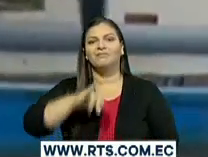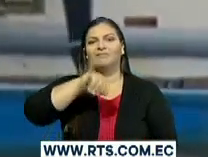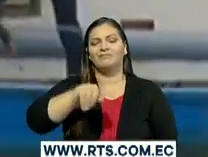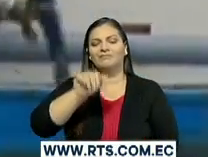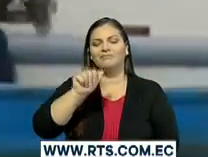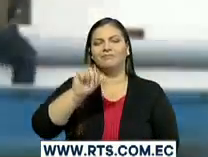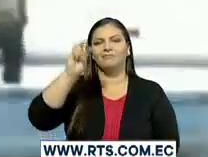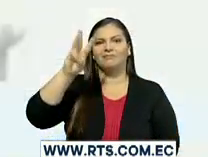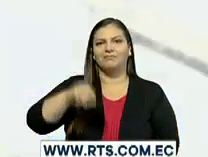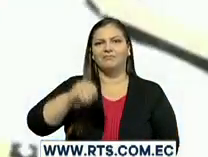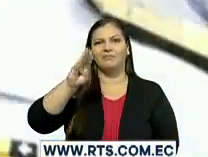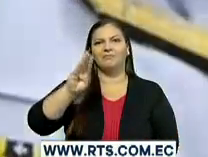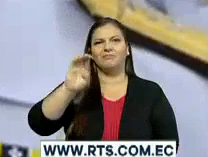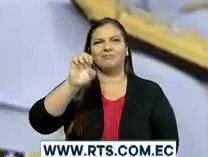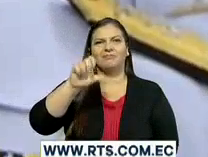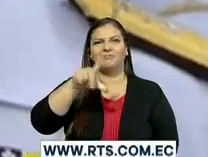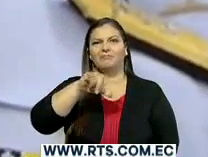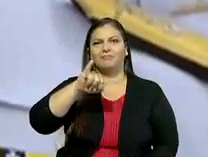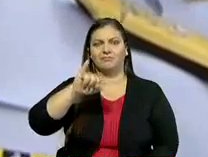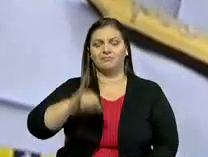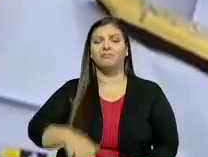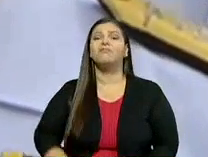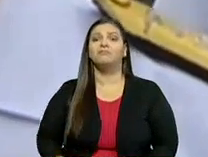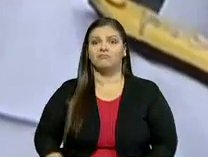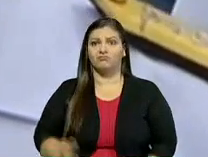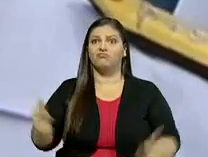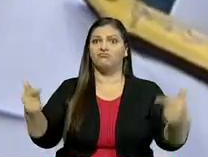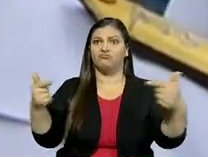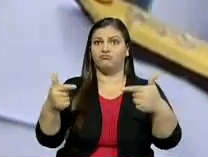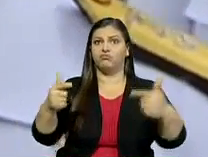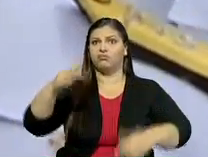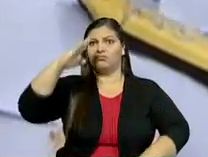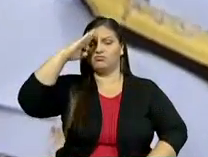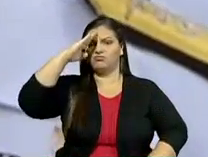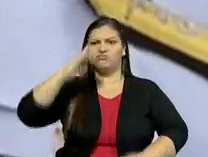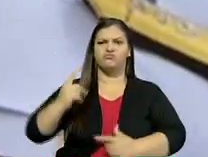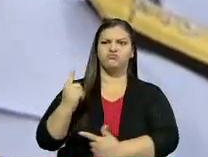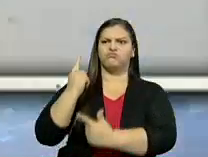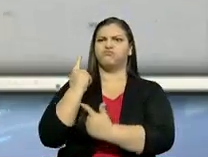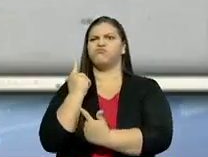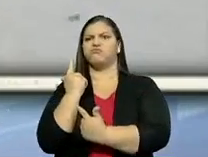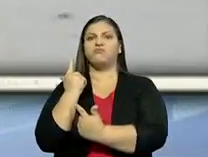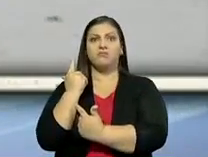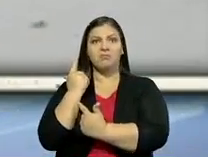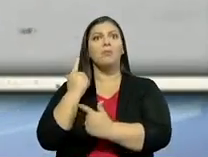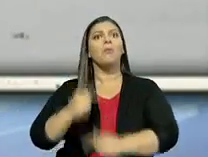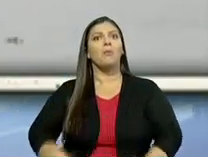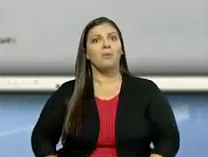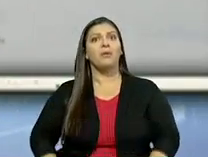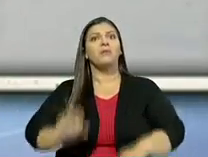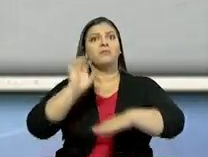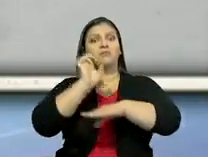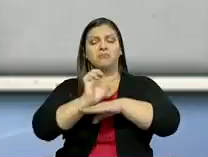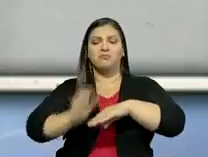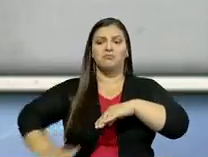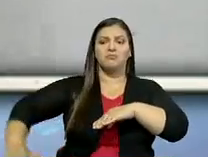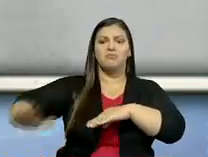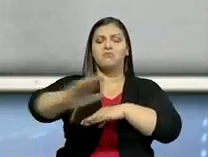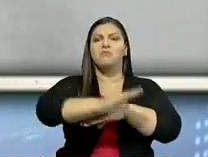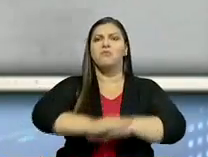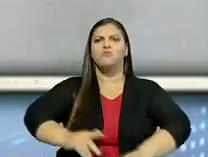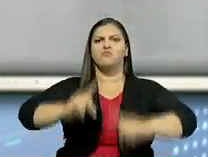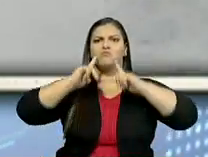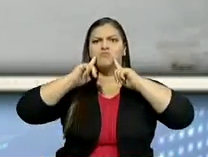está dispuesta a brindar siempre la seguridad y garantizar la integridad territorial. La lanzada, lo de los paracaidistas. La lanzada